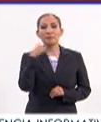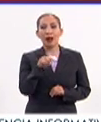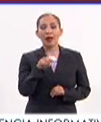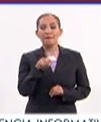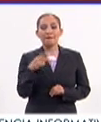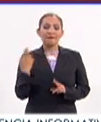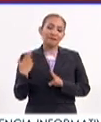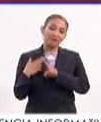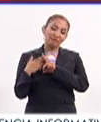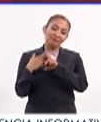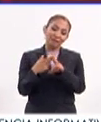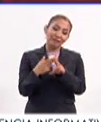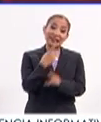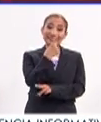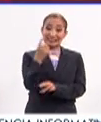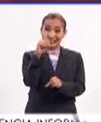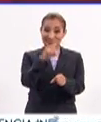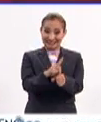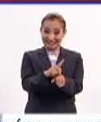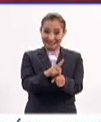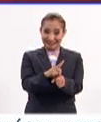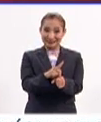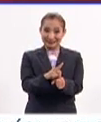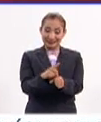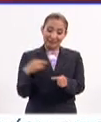conmemorar estos 100 días.